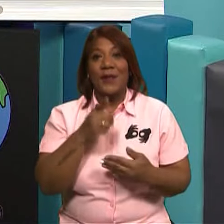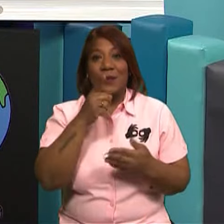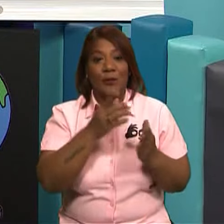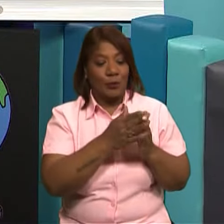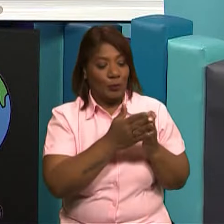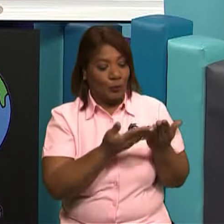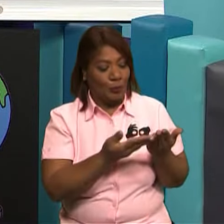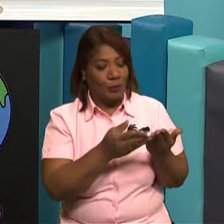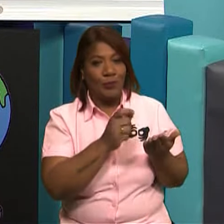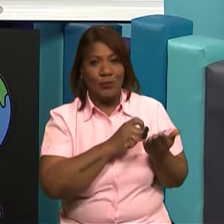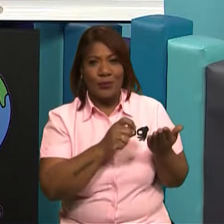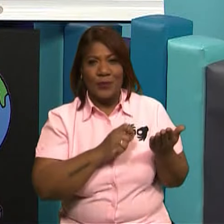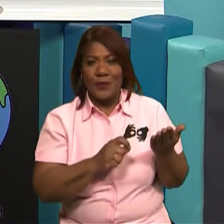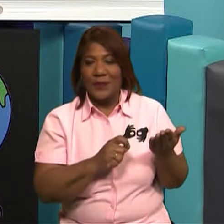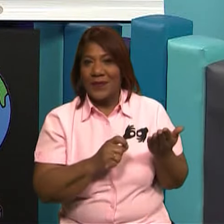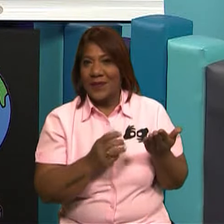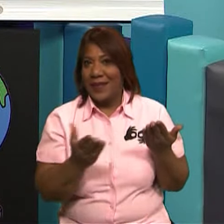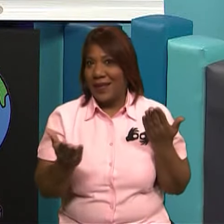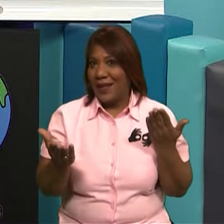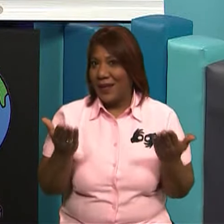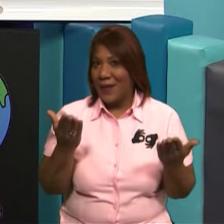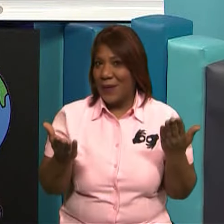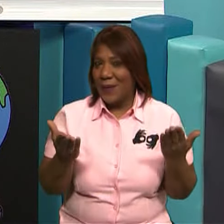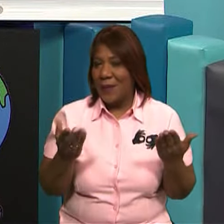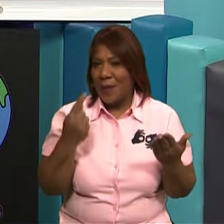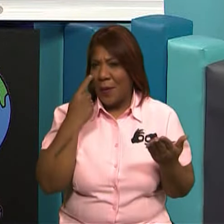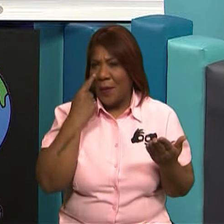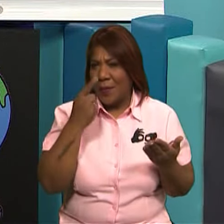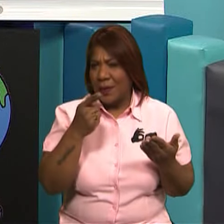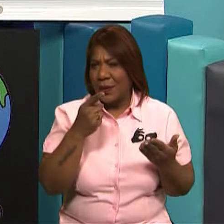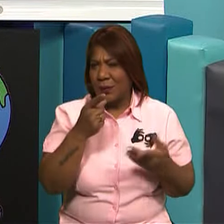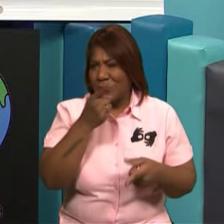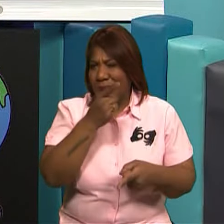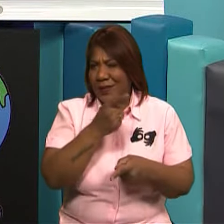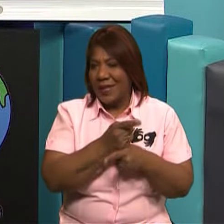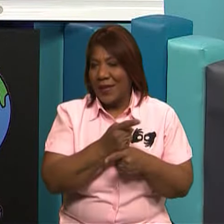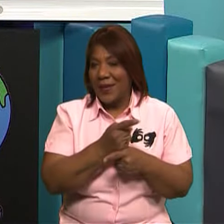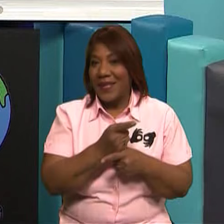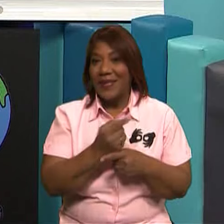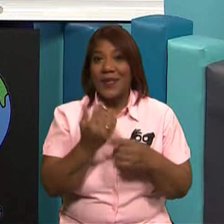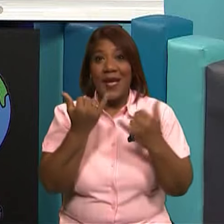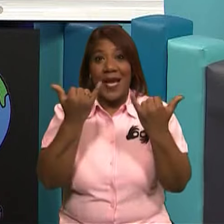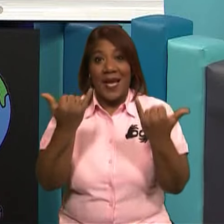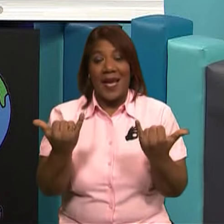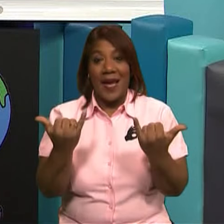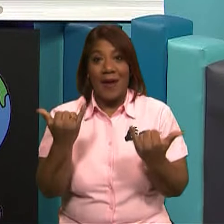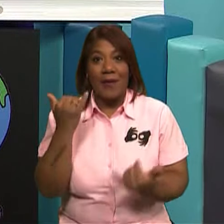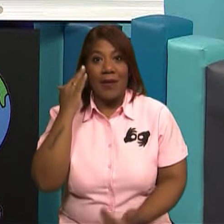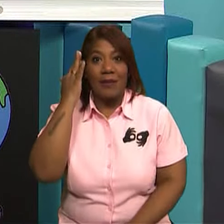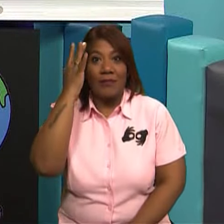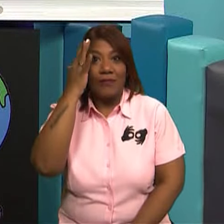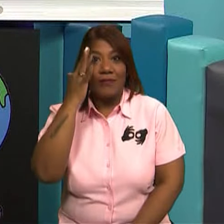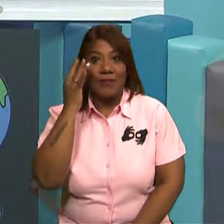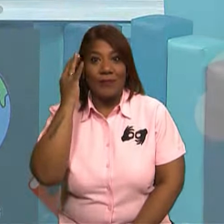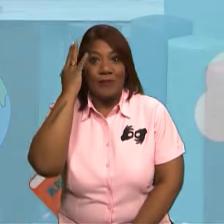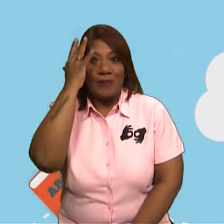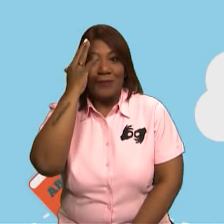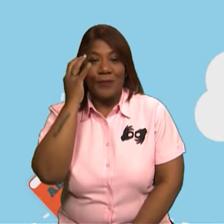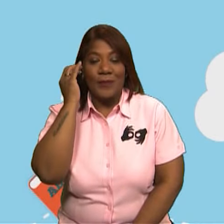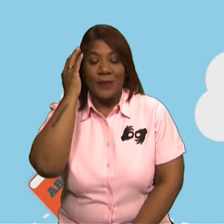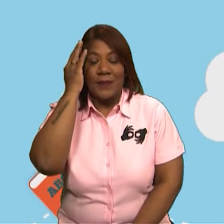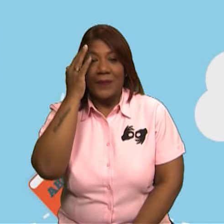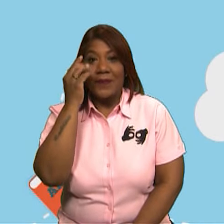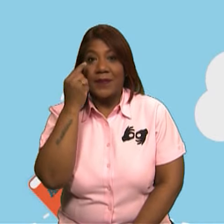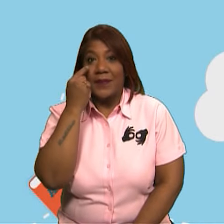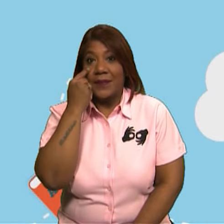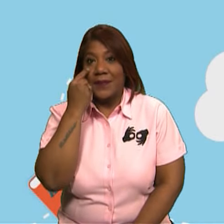sus cuadernos de apunte. Y vamos a continuar ahora con la sección de analiza. Y para esto tenemos